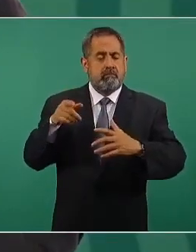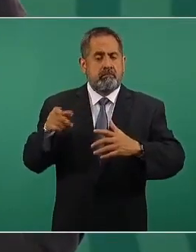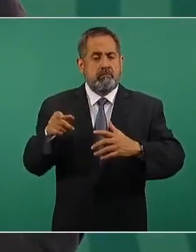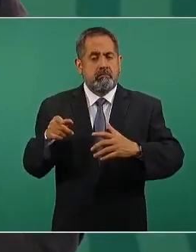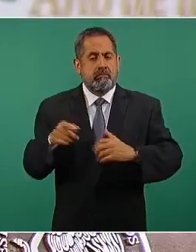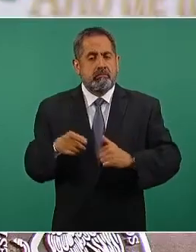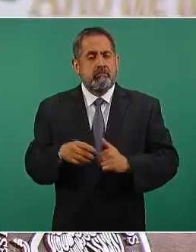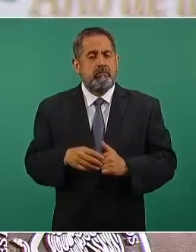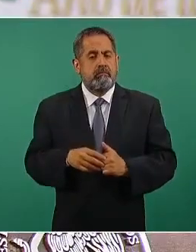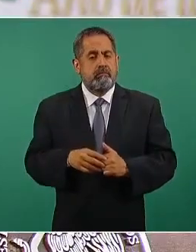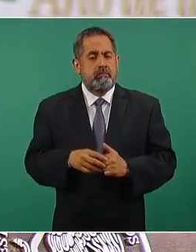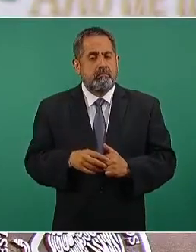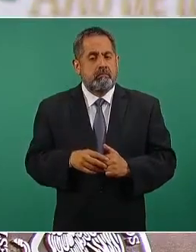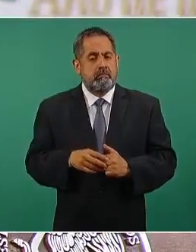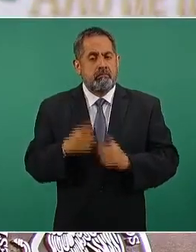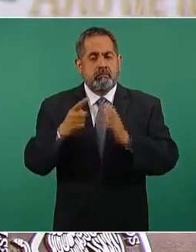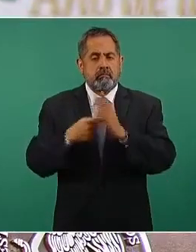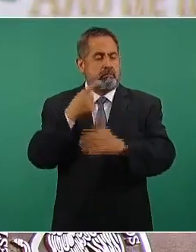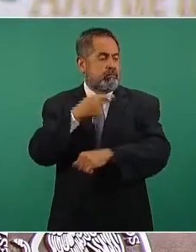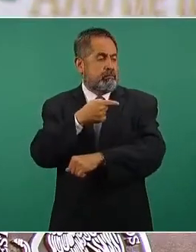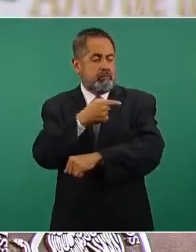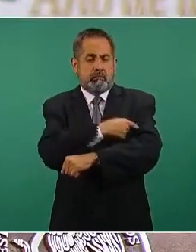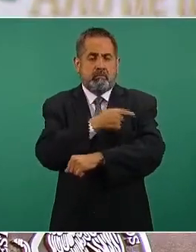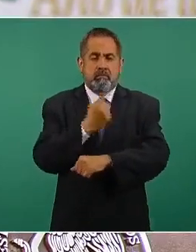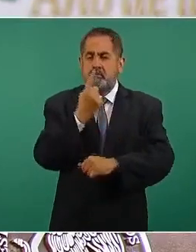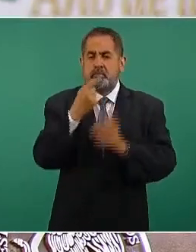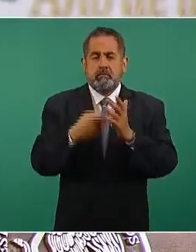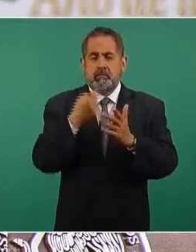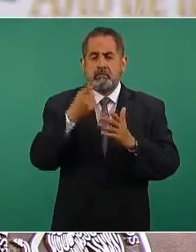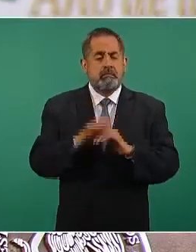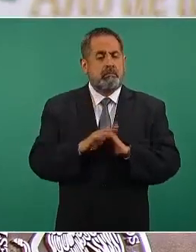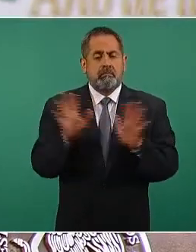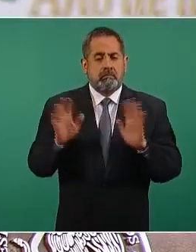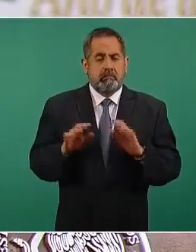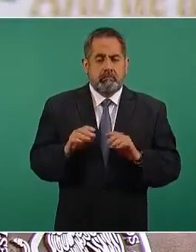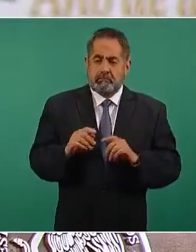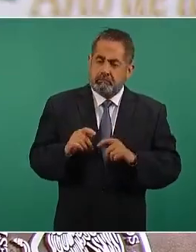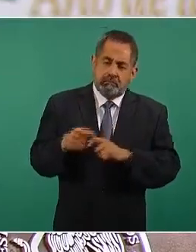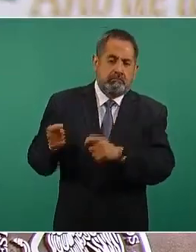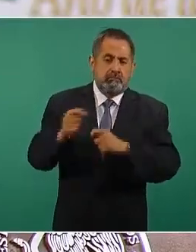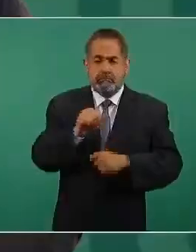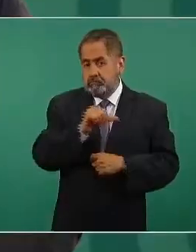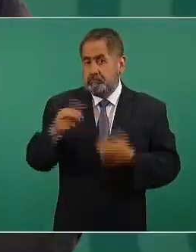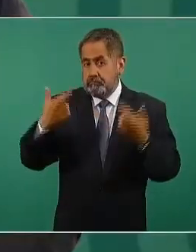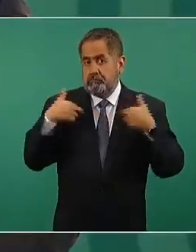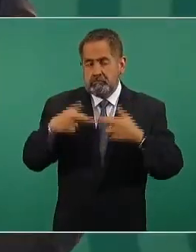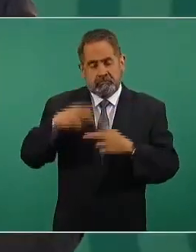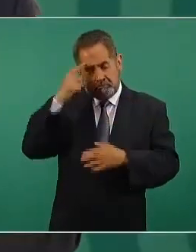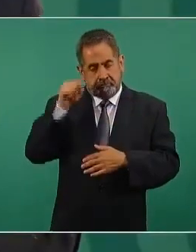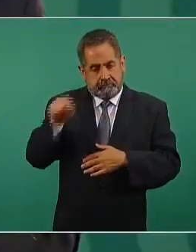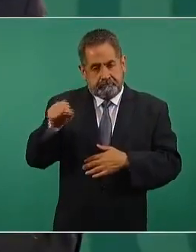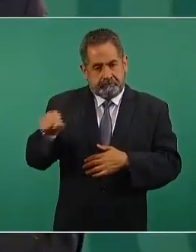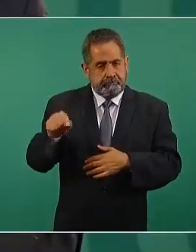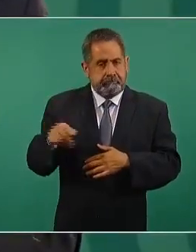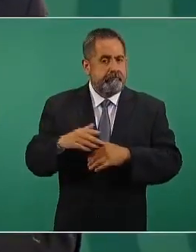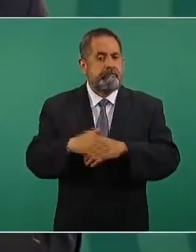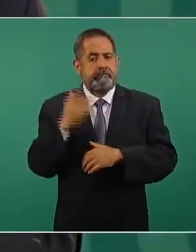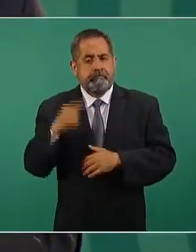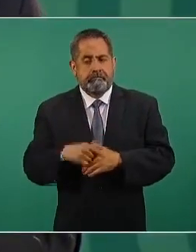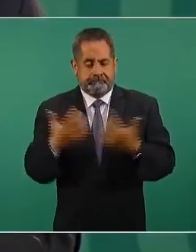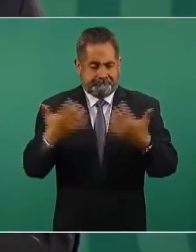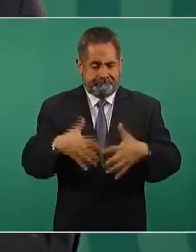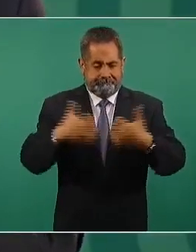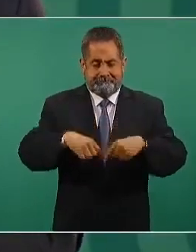o una sola inyección, una sola dosis? Porque la producimos